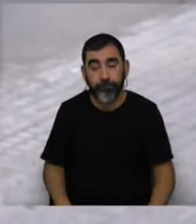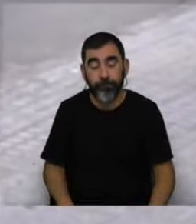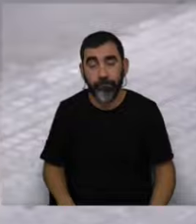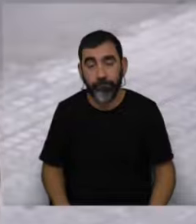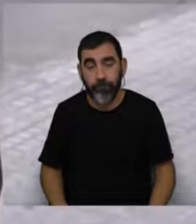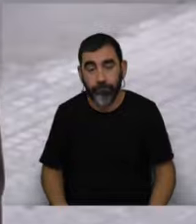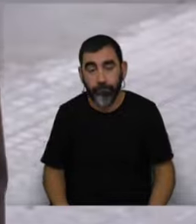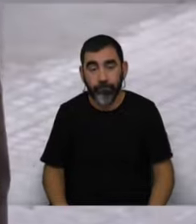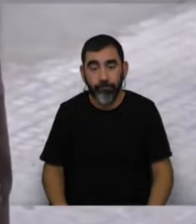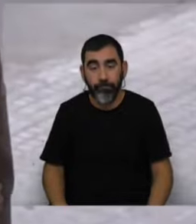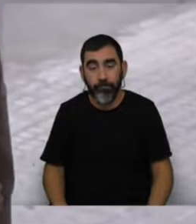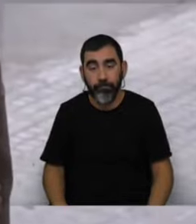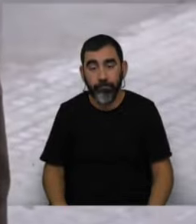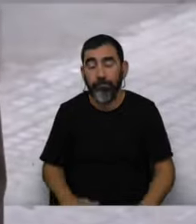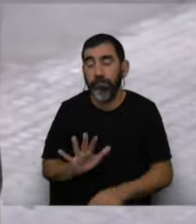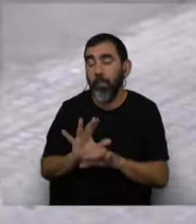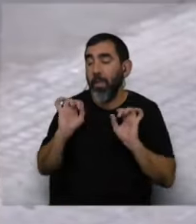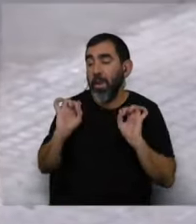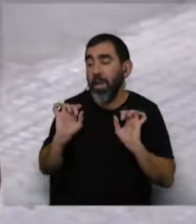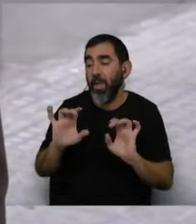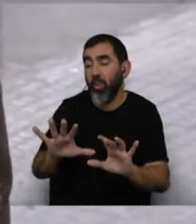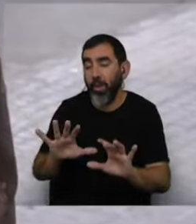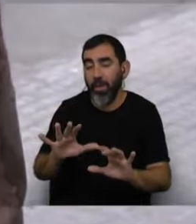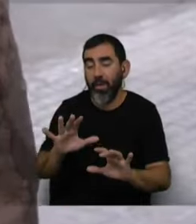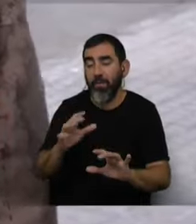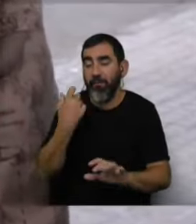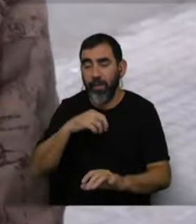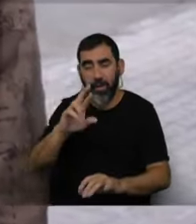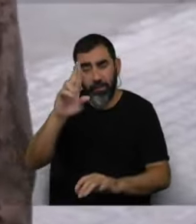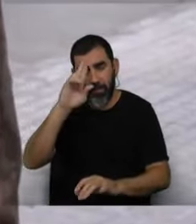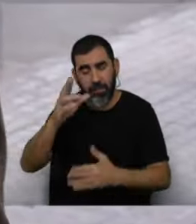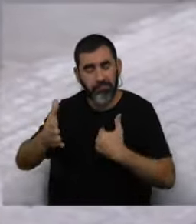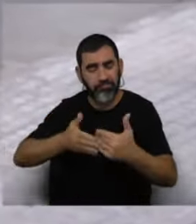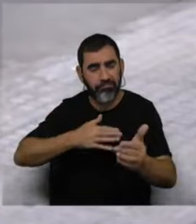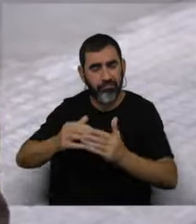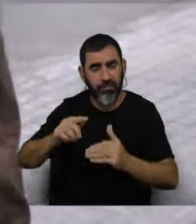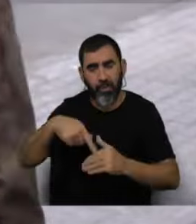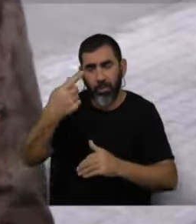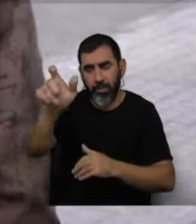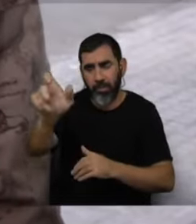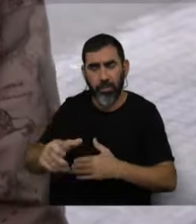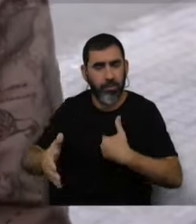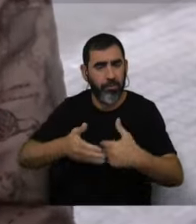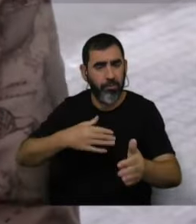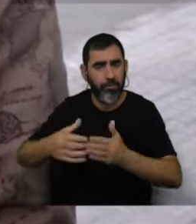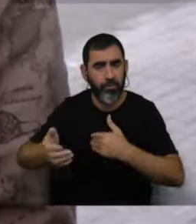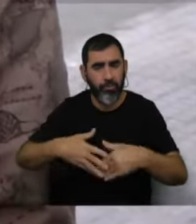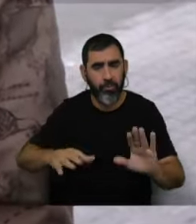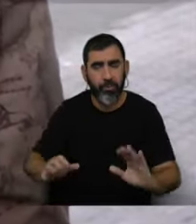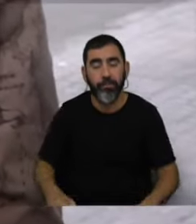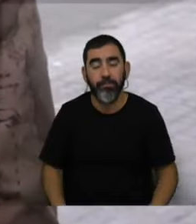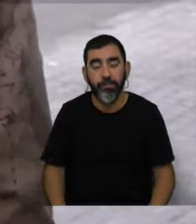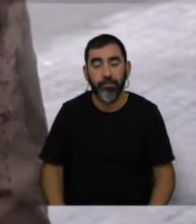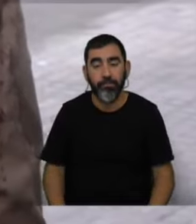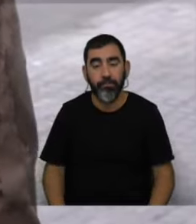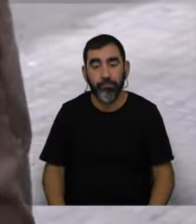eh se ha naturalizado tanto la intolerancia la no importancia de la otra edad los otros parece que no existe y